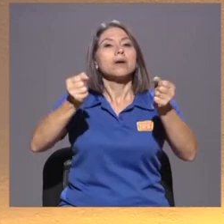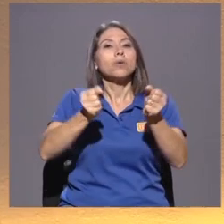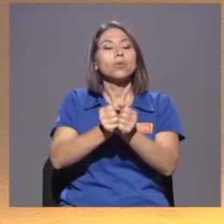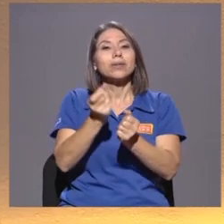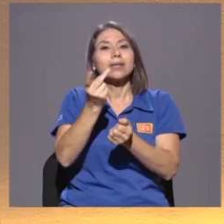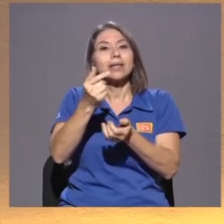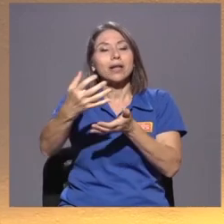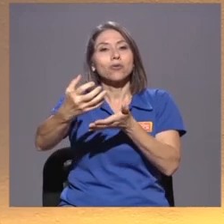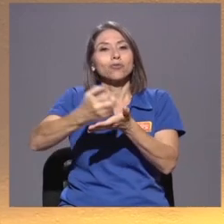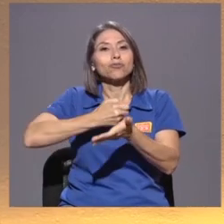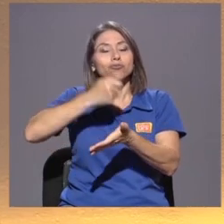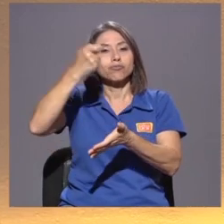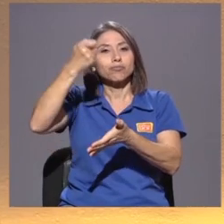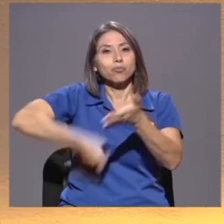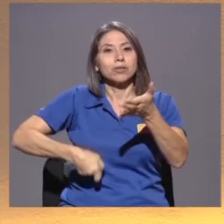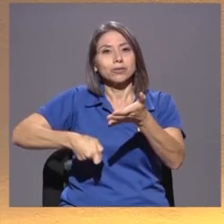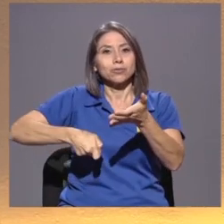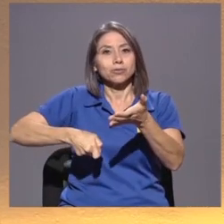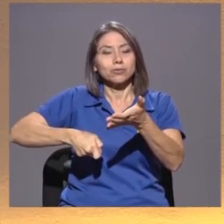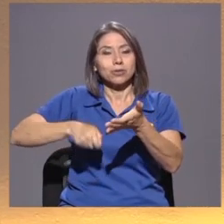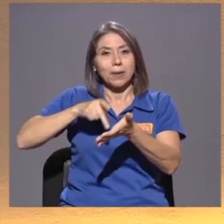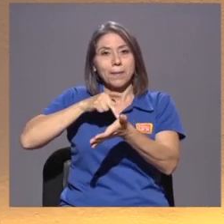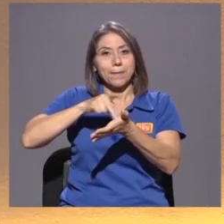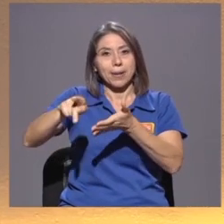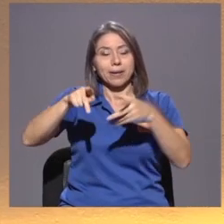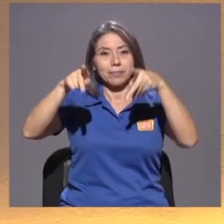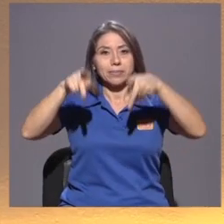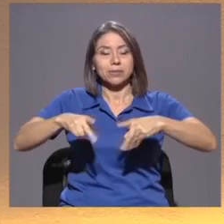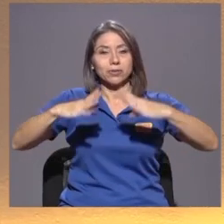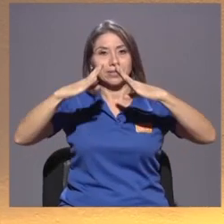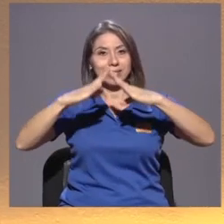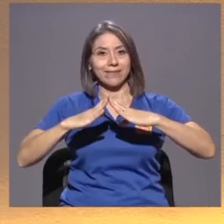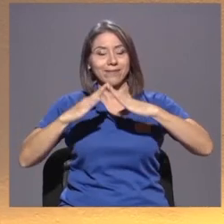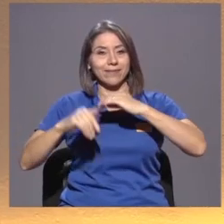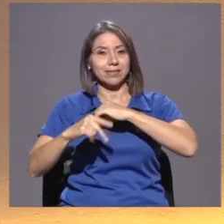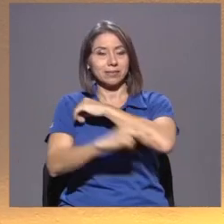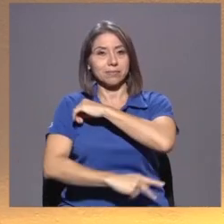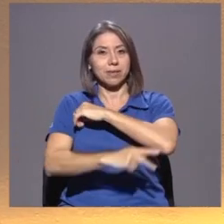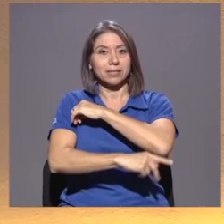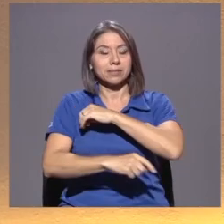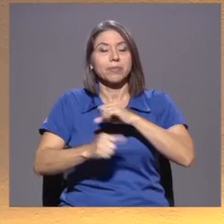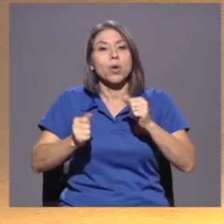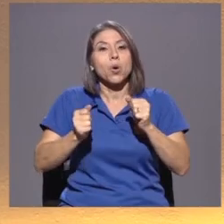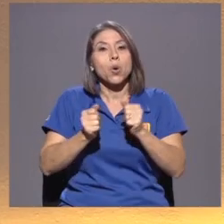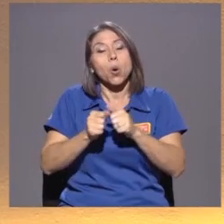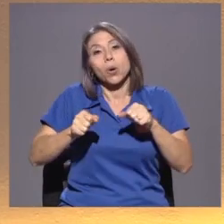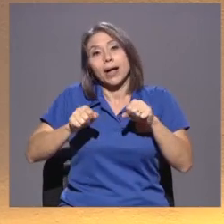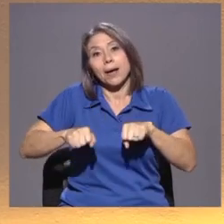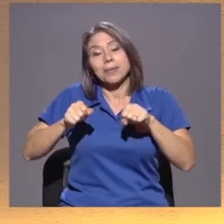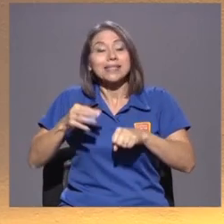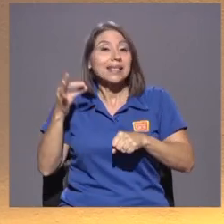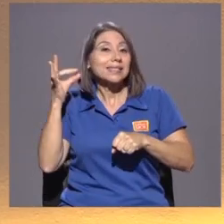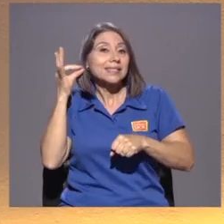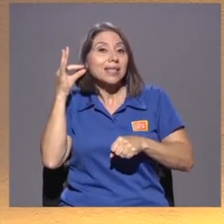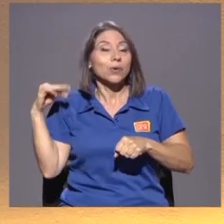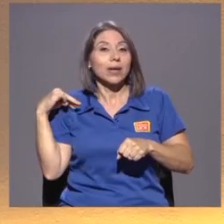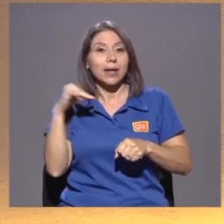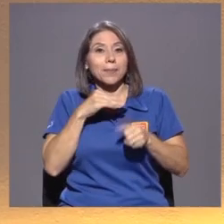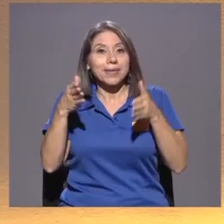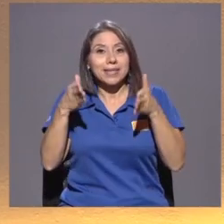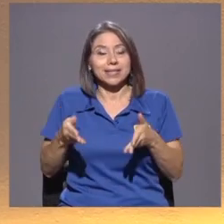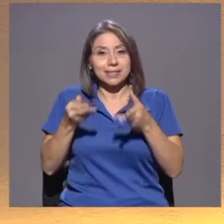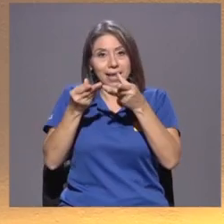los impuestos que tributan los habitantes de este país y con la capacidad de la señora ministra de